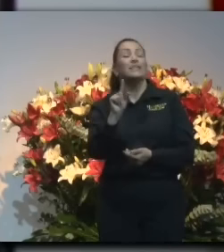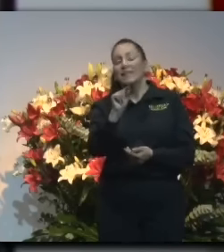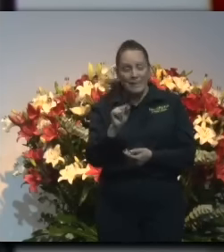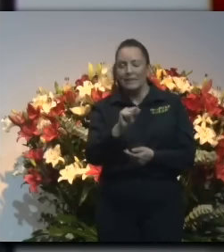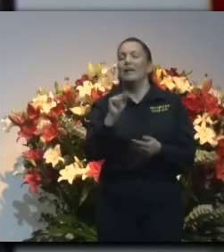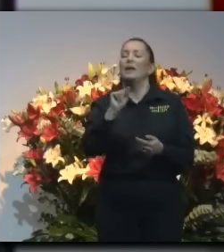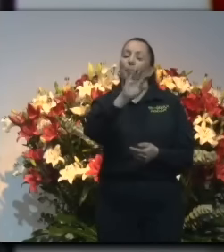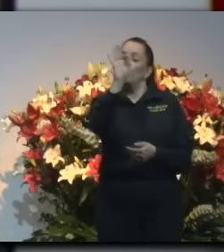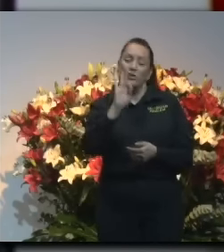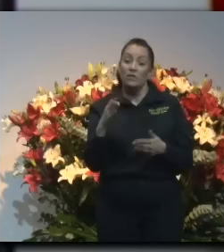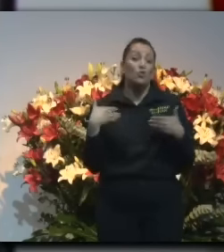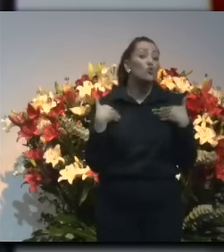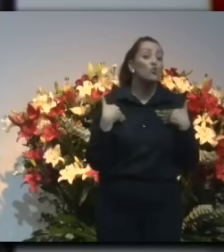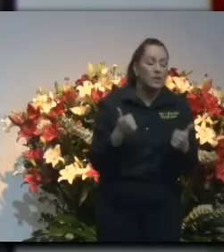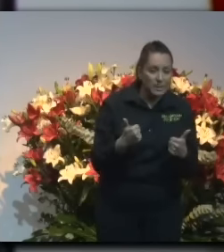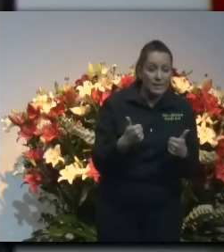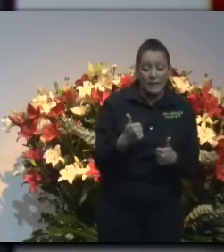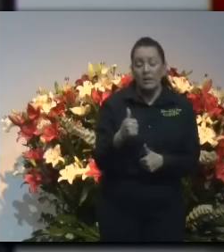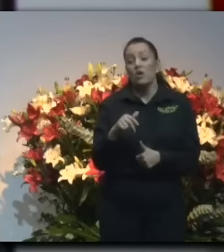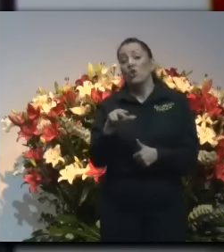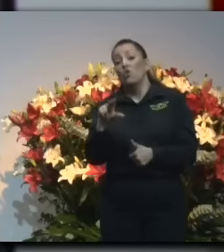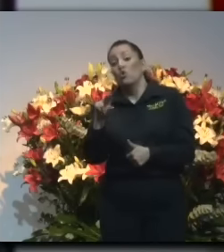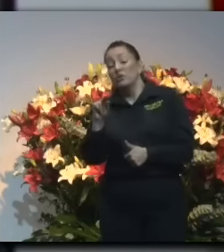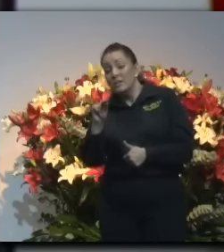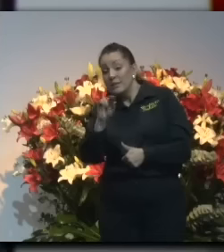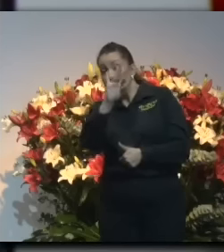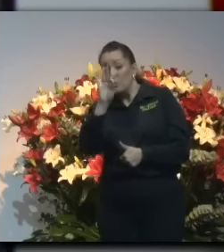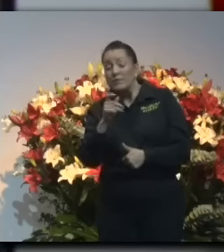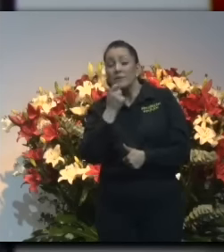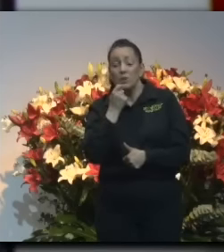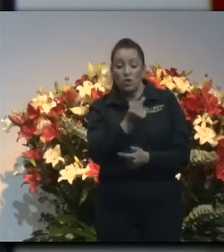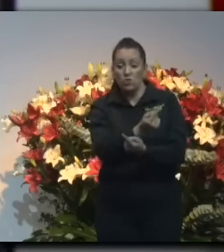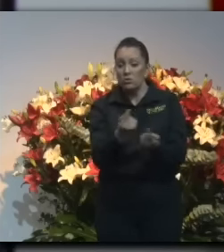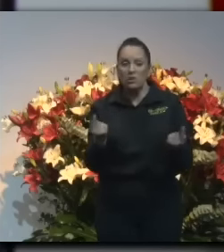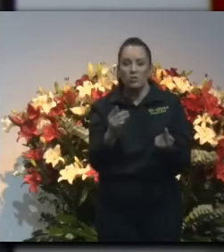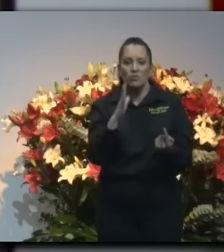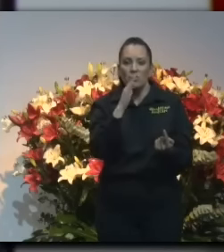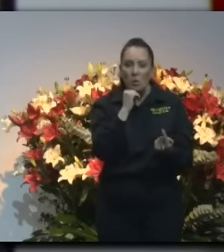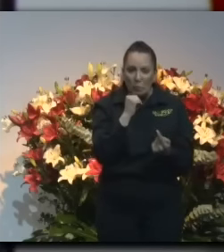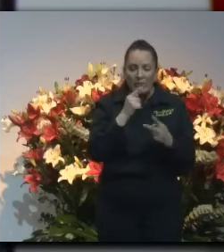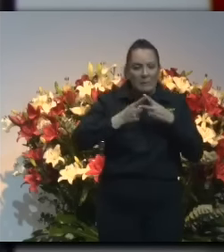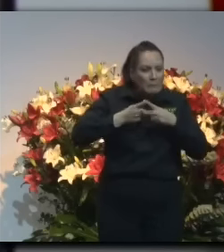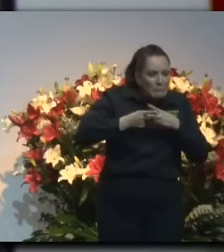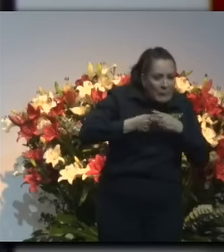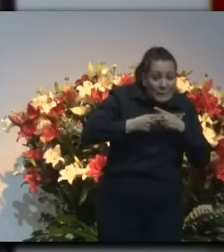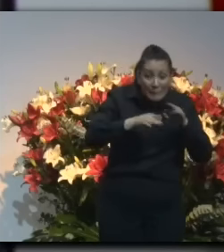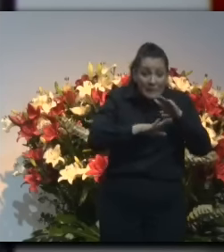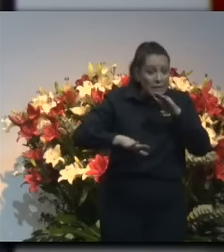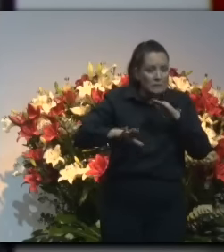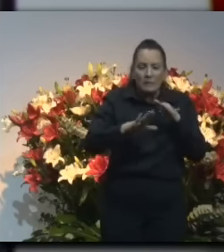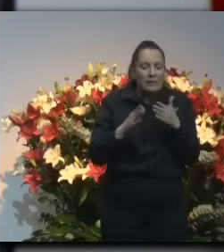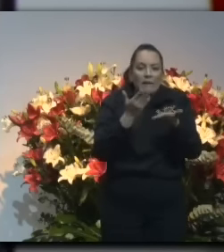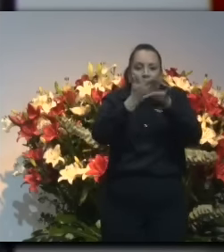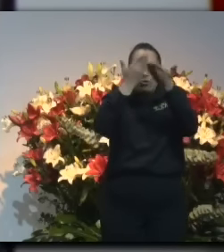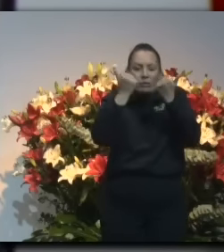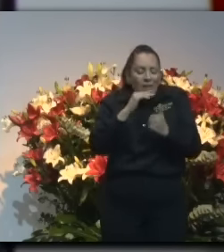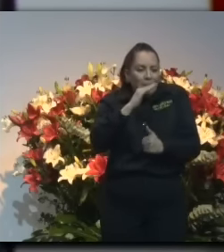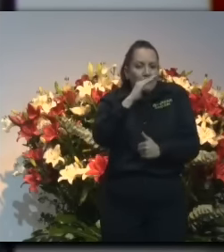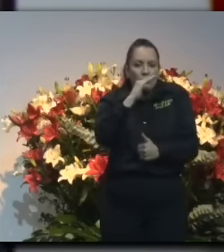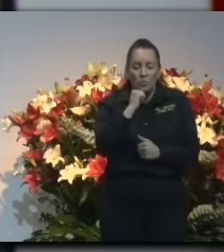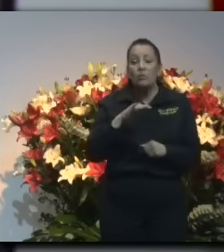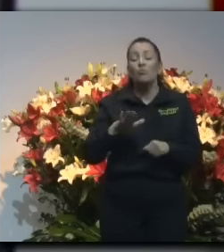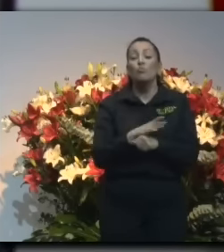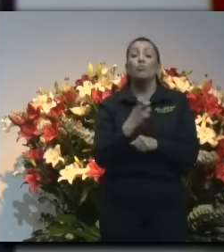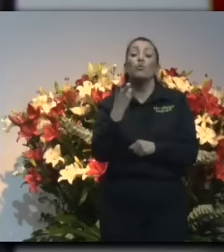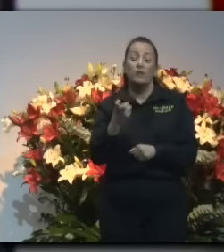lee y el 80% de los niños no pueden hacer operaciones de matemáticas básicas. Así es que